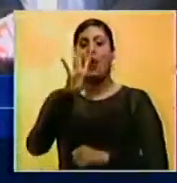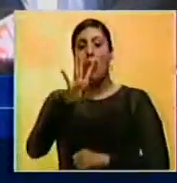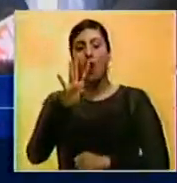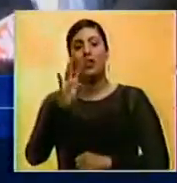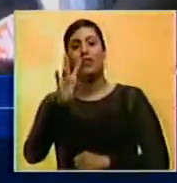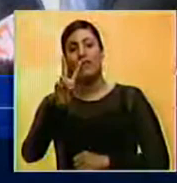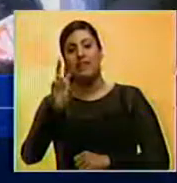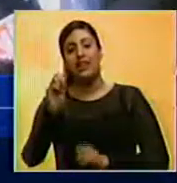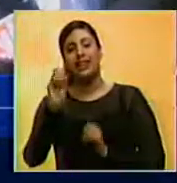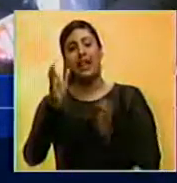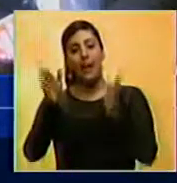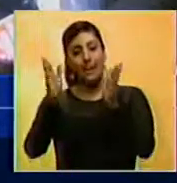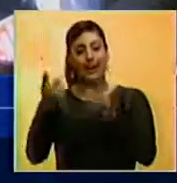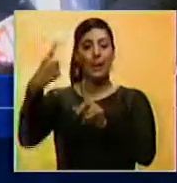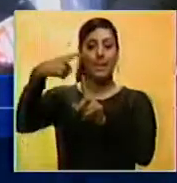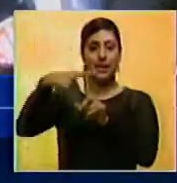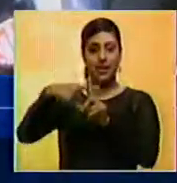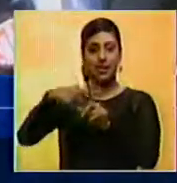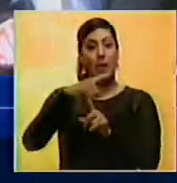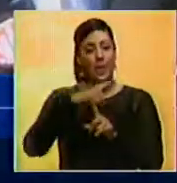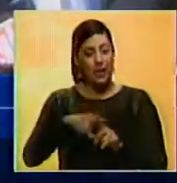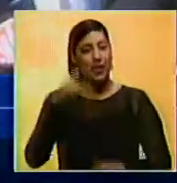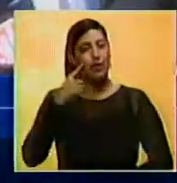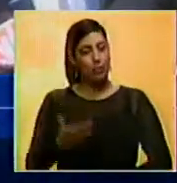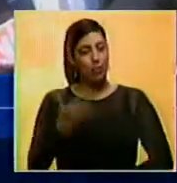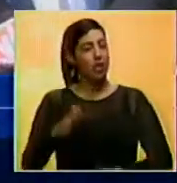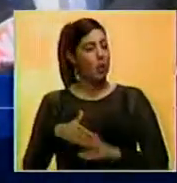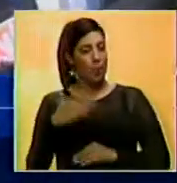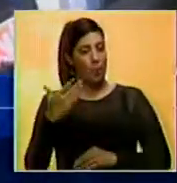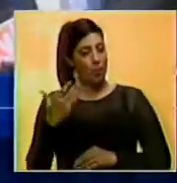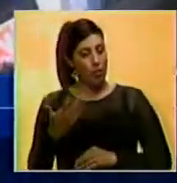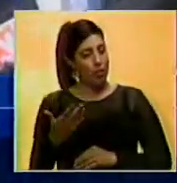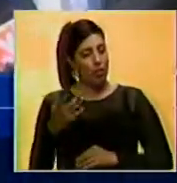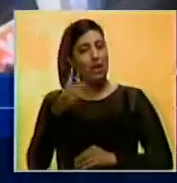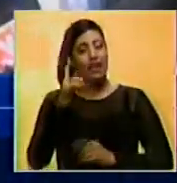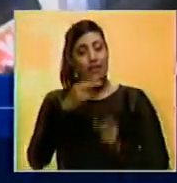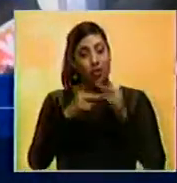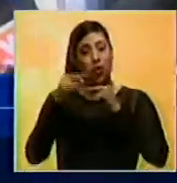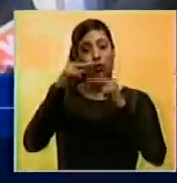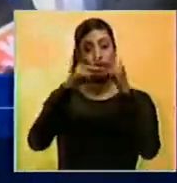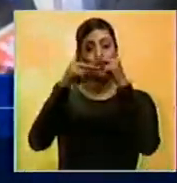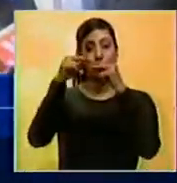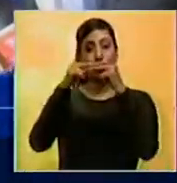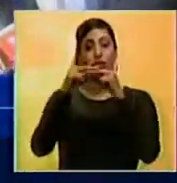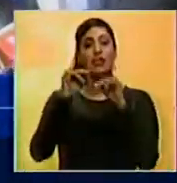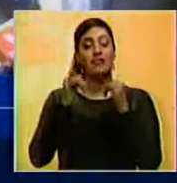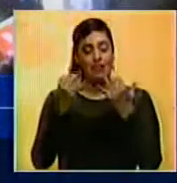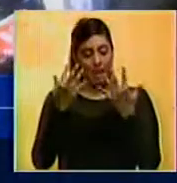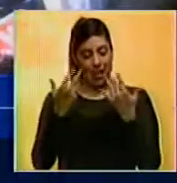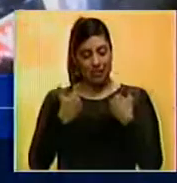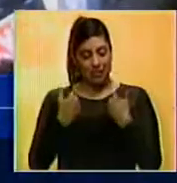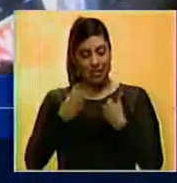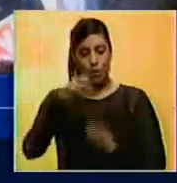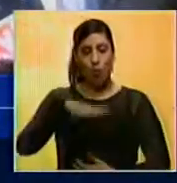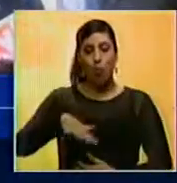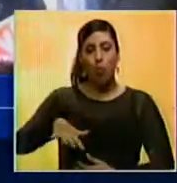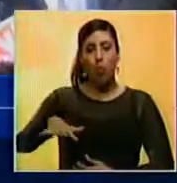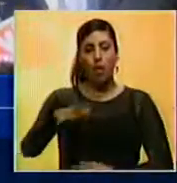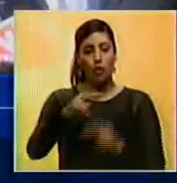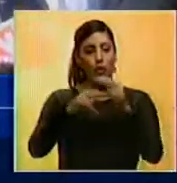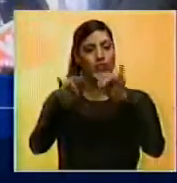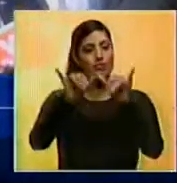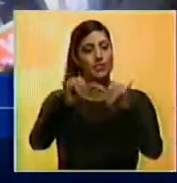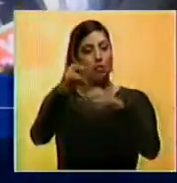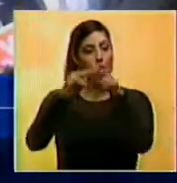420 apartamentos más pero esto es muy importante porque ha sido construido de las manos de nuestro pueblo el